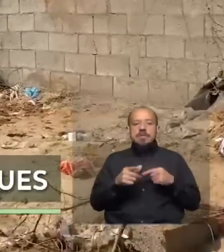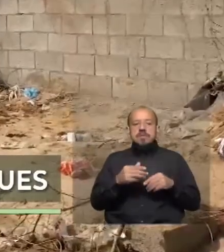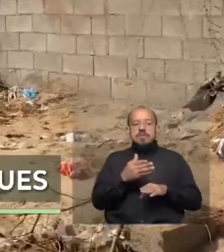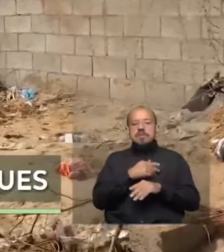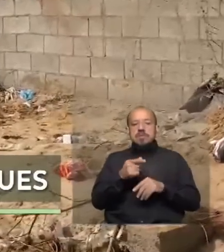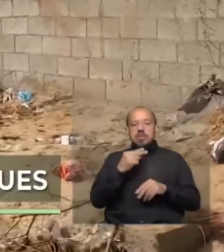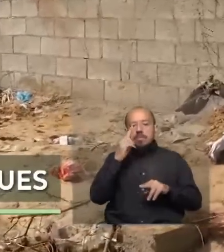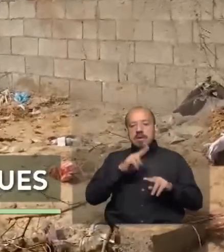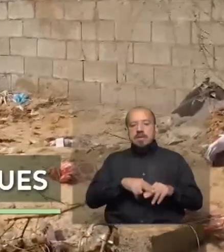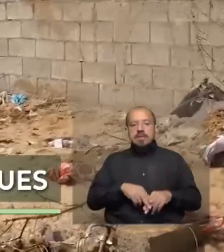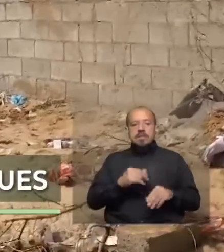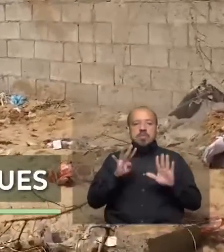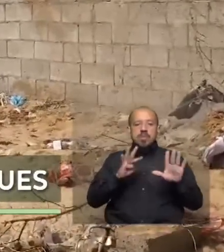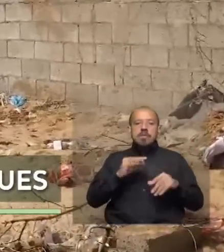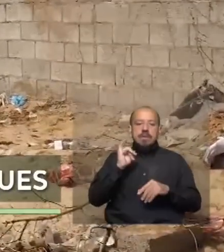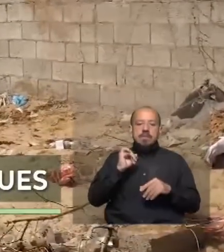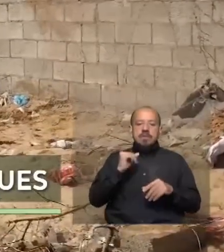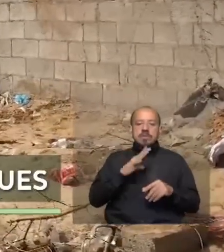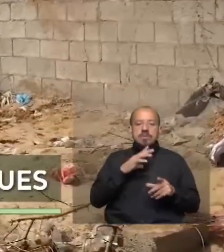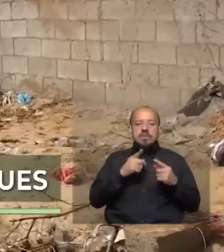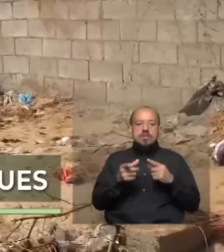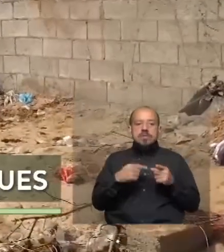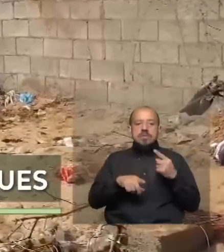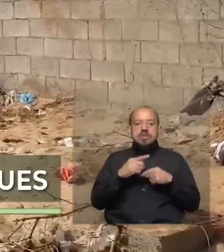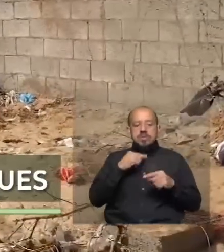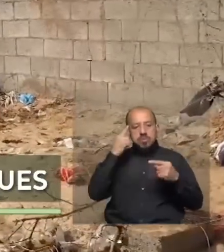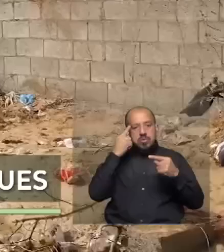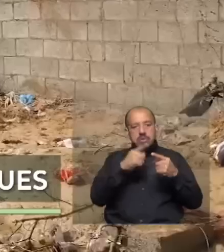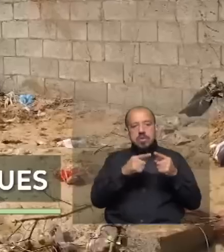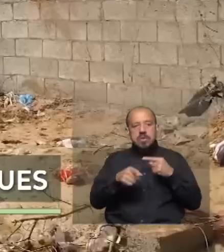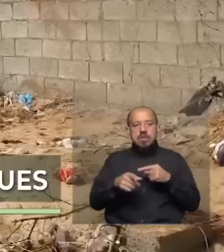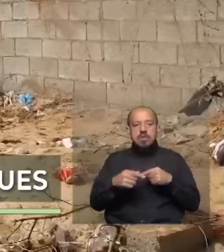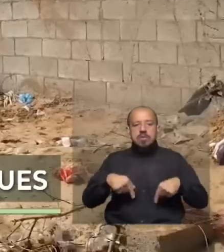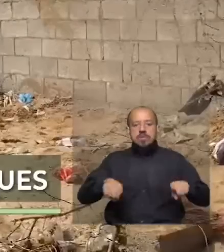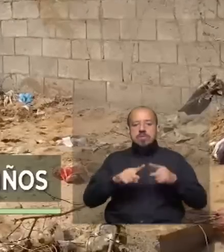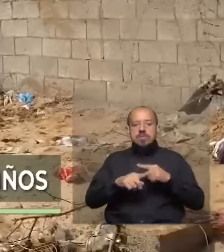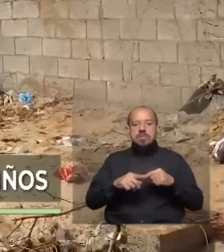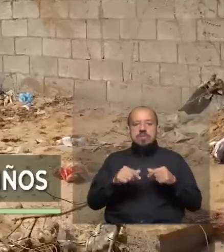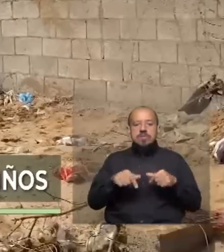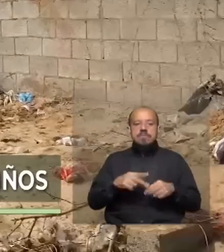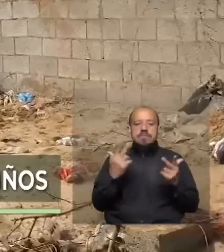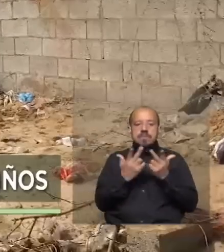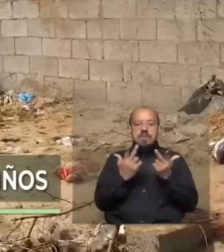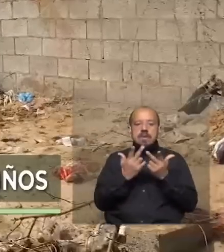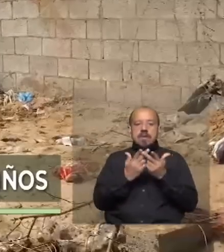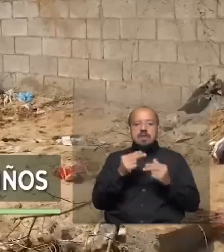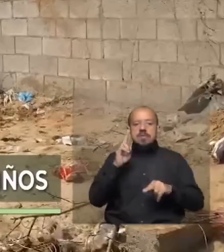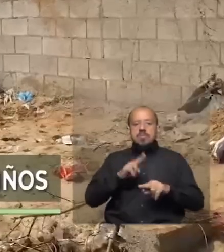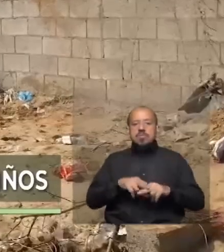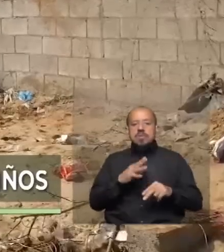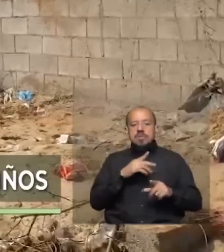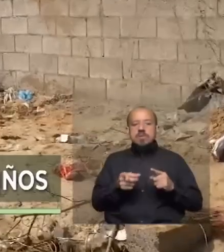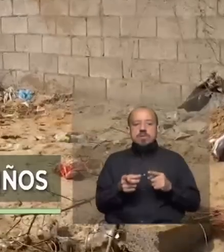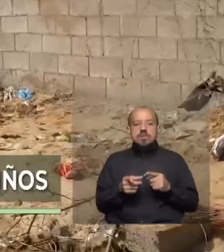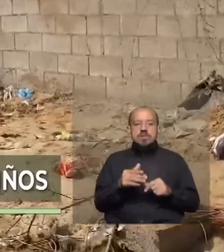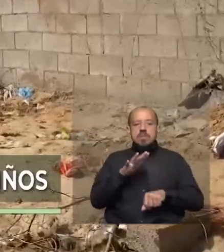martes 9 de mayo que asegura está dirigida contra objetivos del movimiento islamista entre las 33 muertes palestinas confirmadas